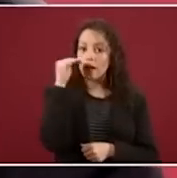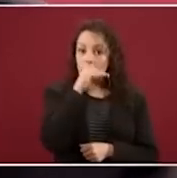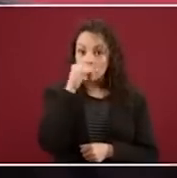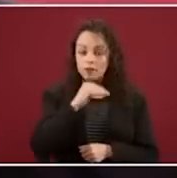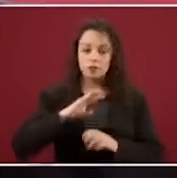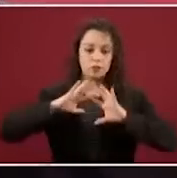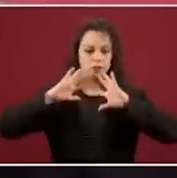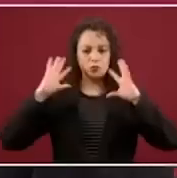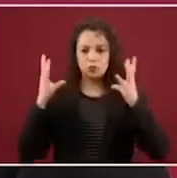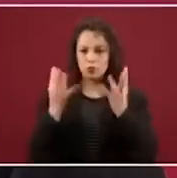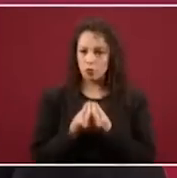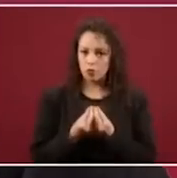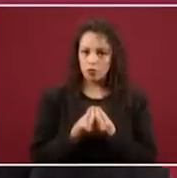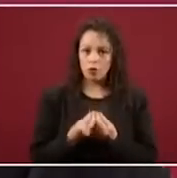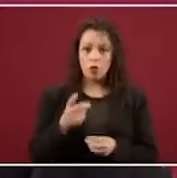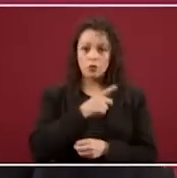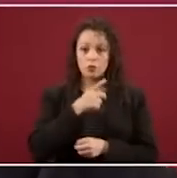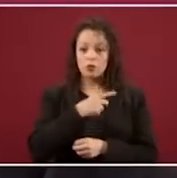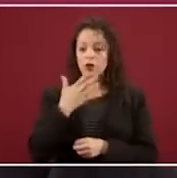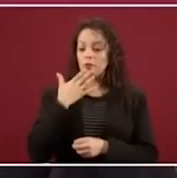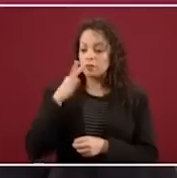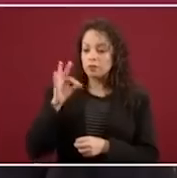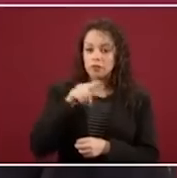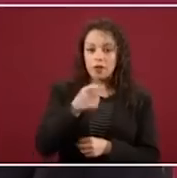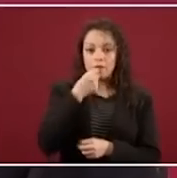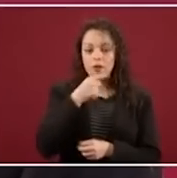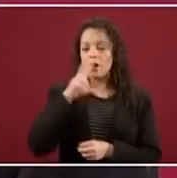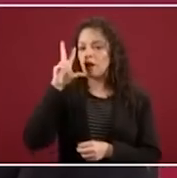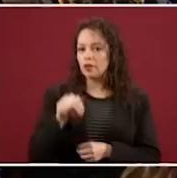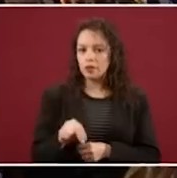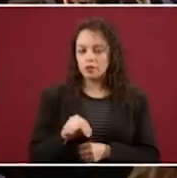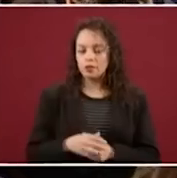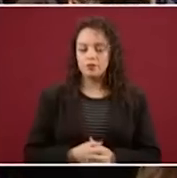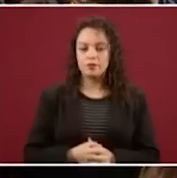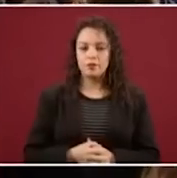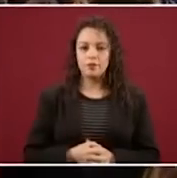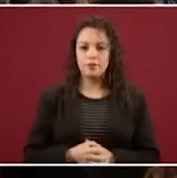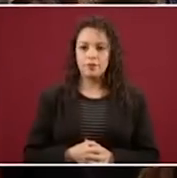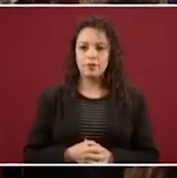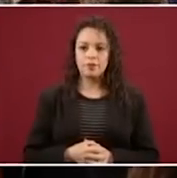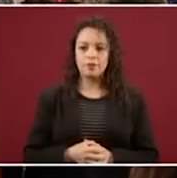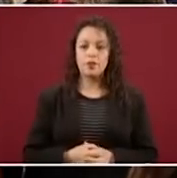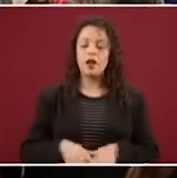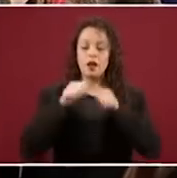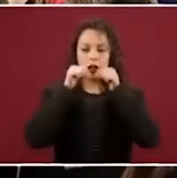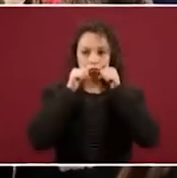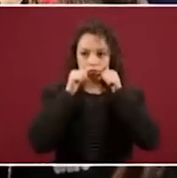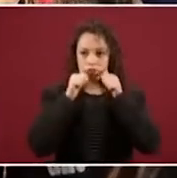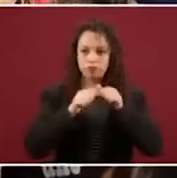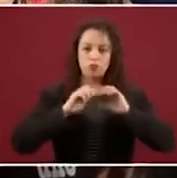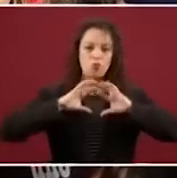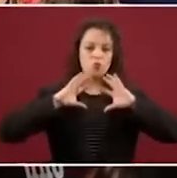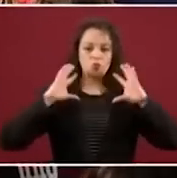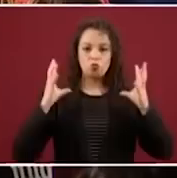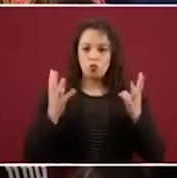todo, o sea, no cuadro básico de medicamentos, sino que se atienda completo,